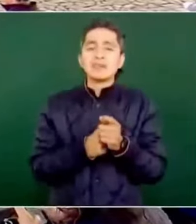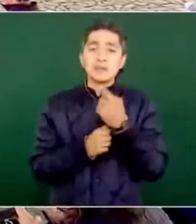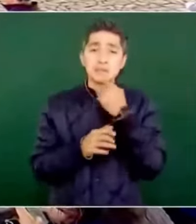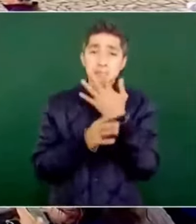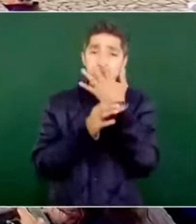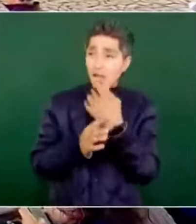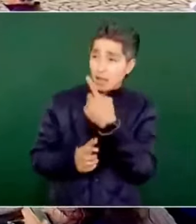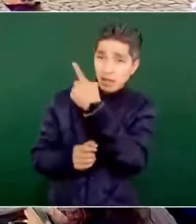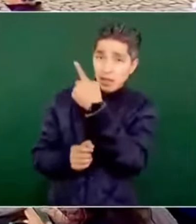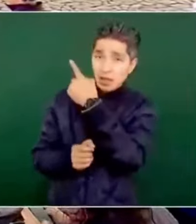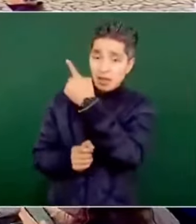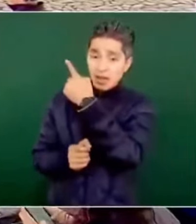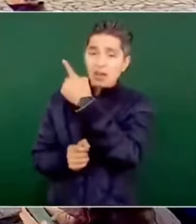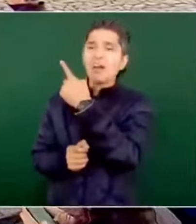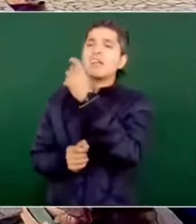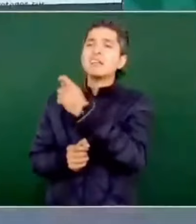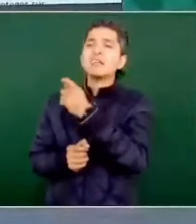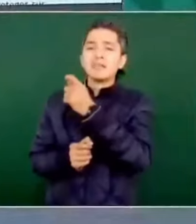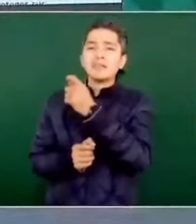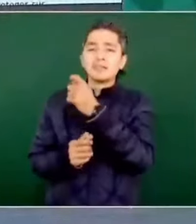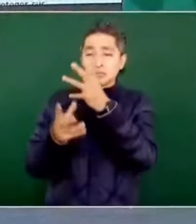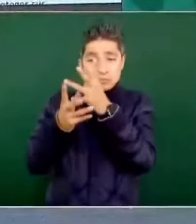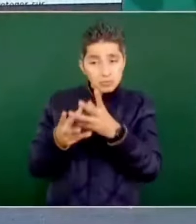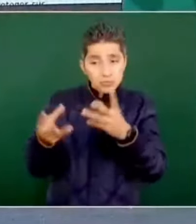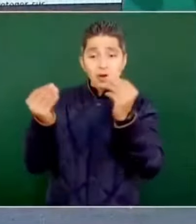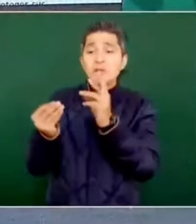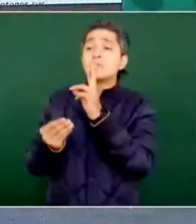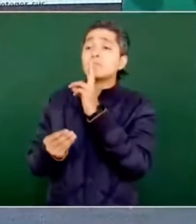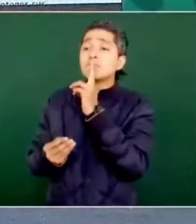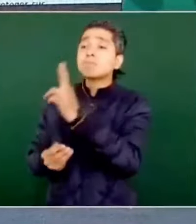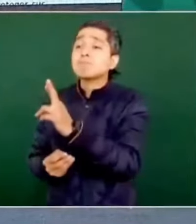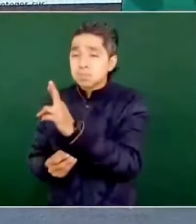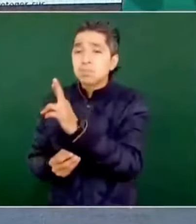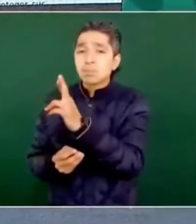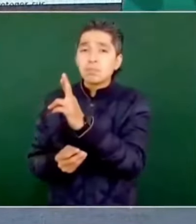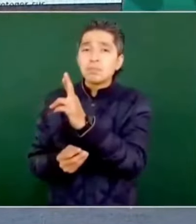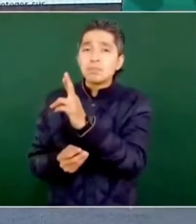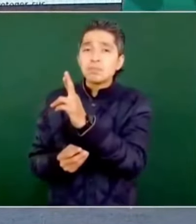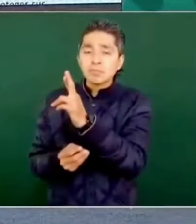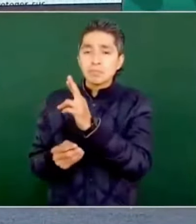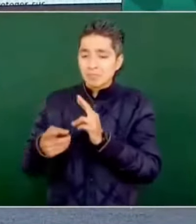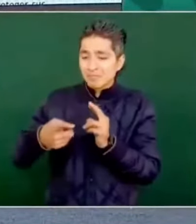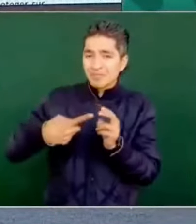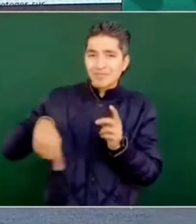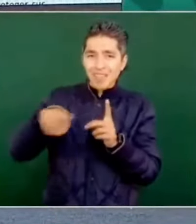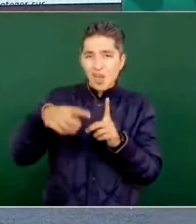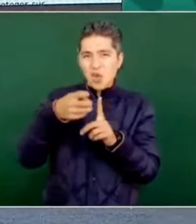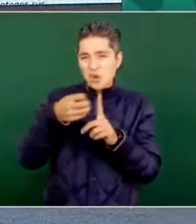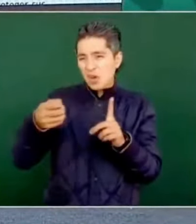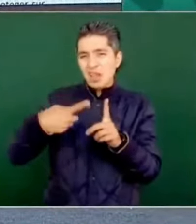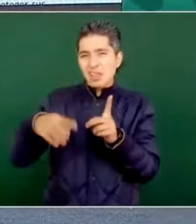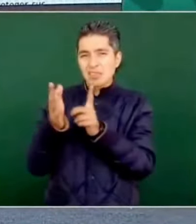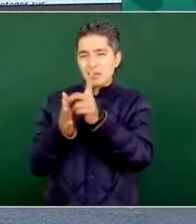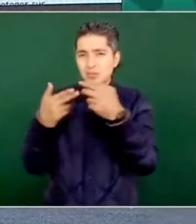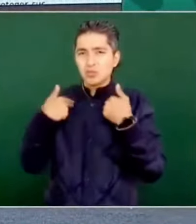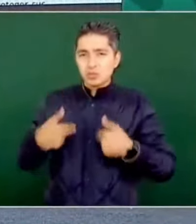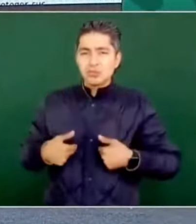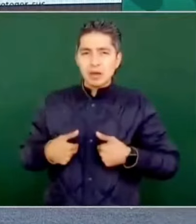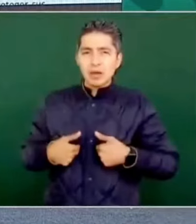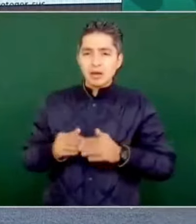eh dar respuesta a estas organizaciones de Derechos Humanos que